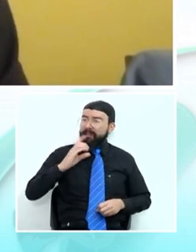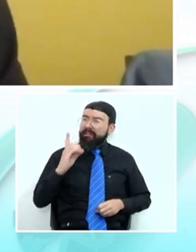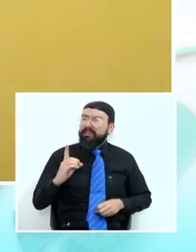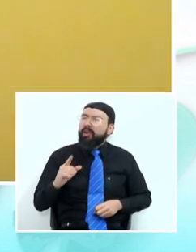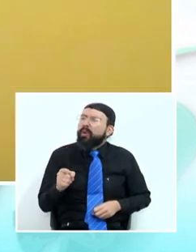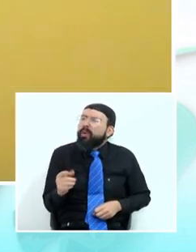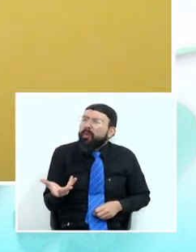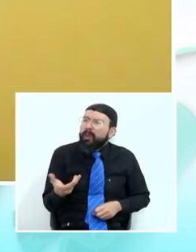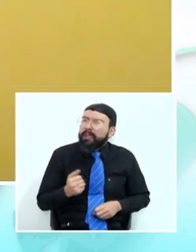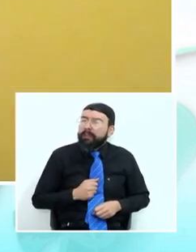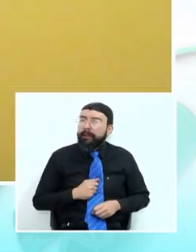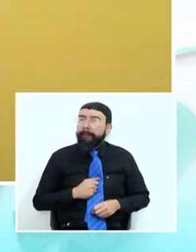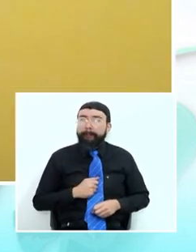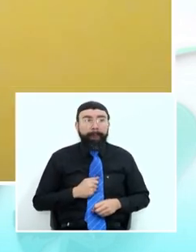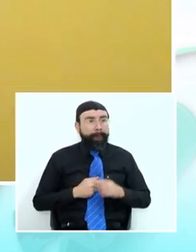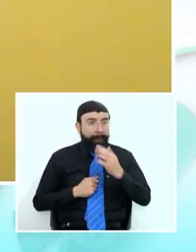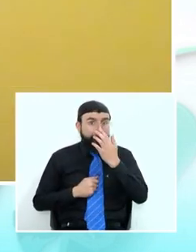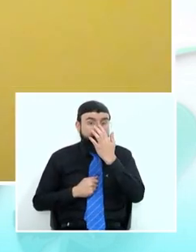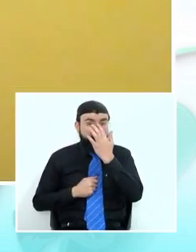Bueno, la primera